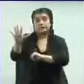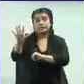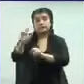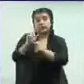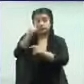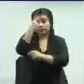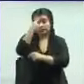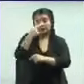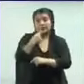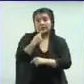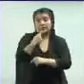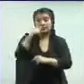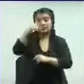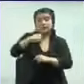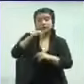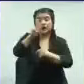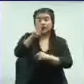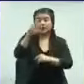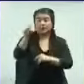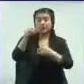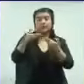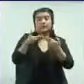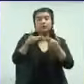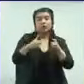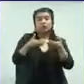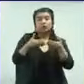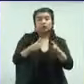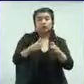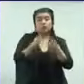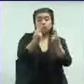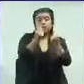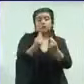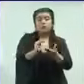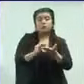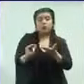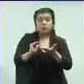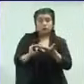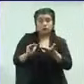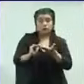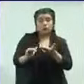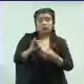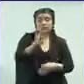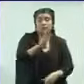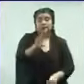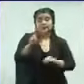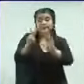3,022,938,457,65 centavos, es al 20 de octubre, con una ejecución en ese momento de